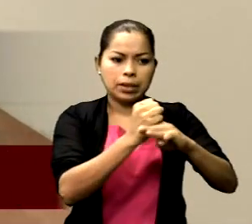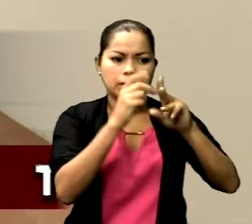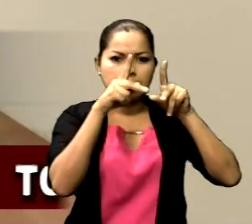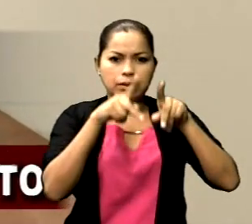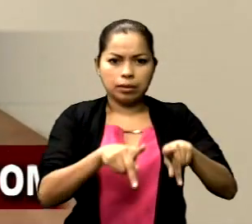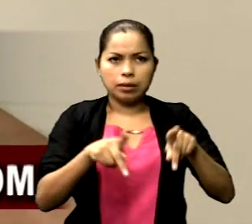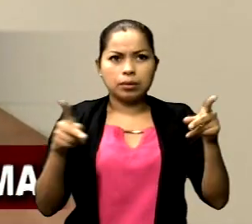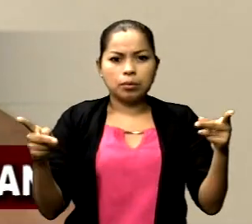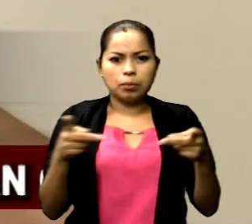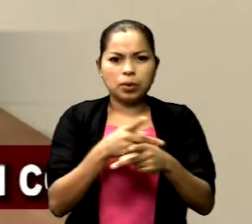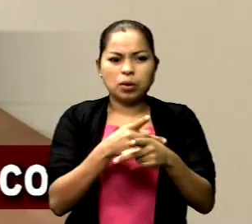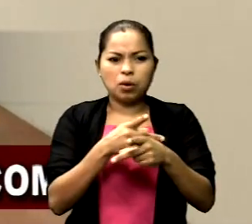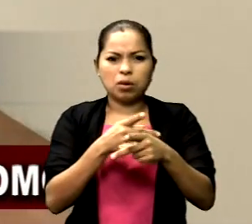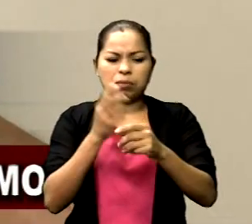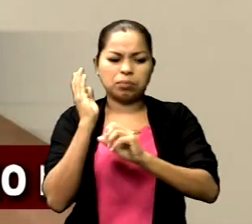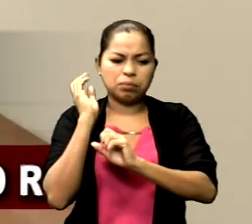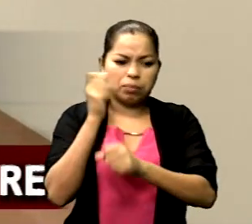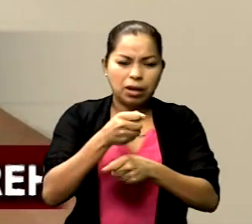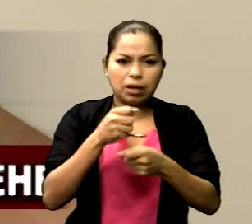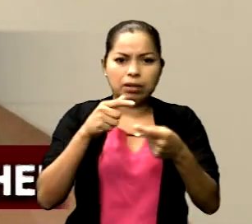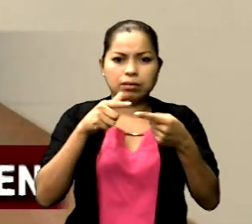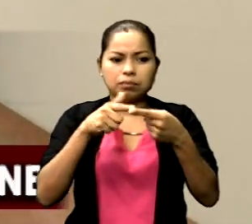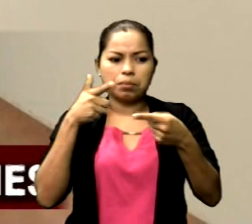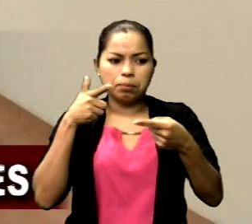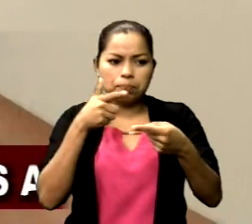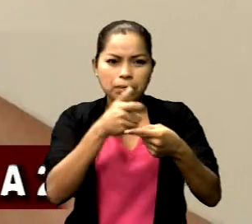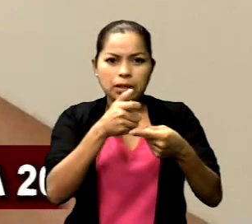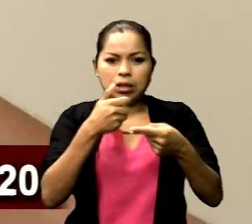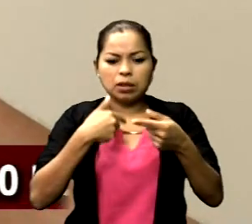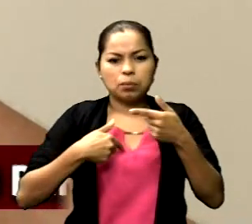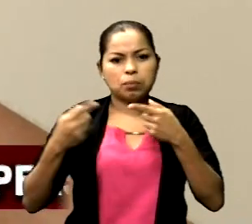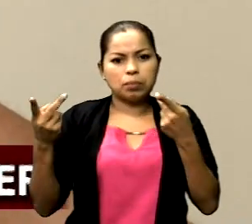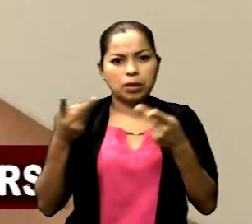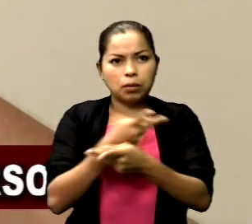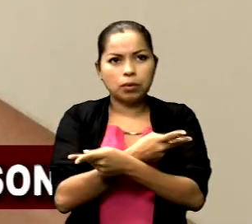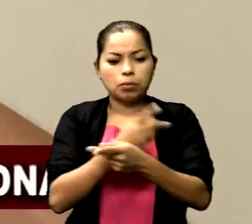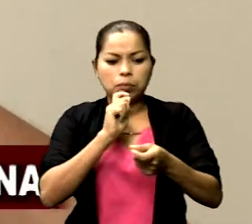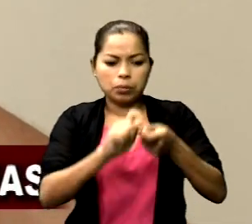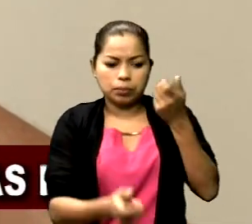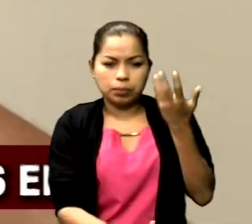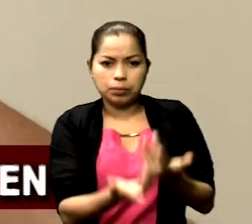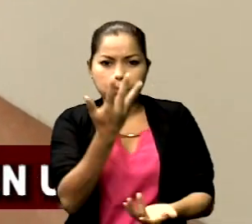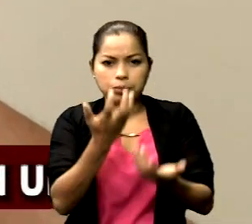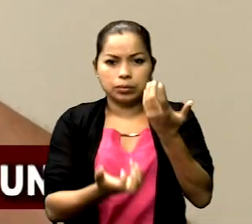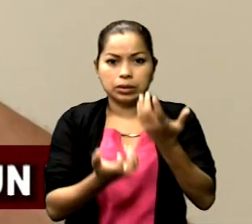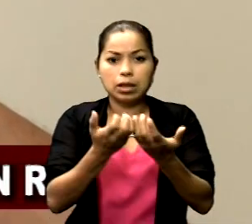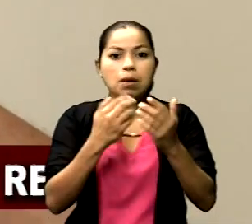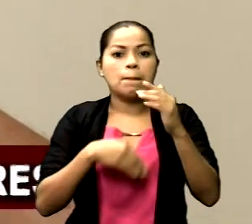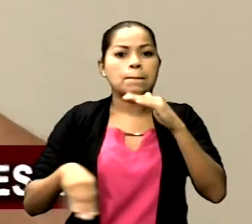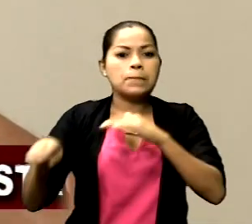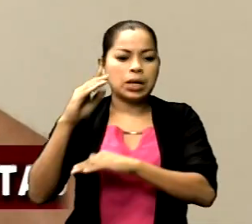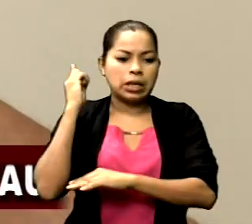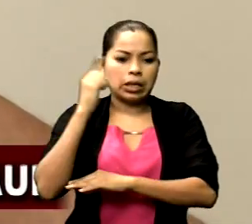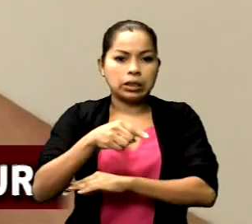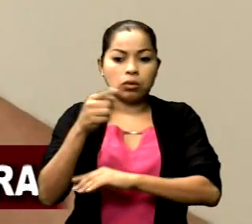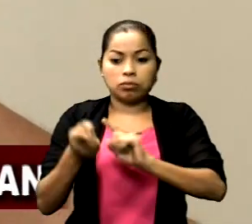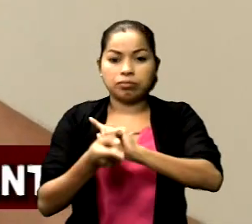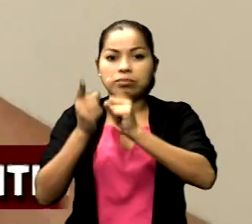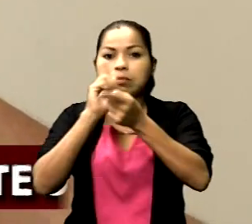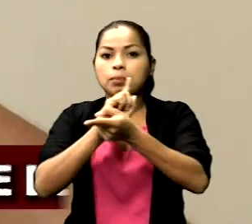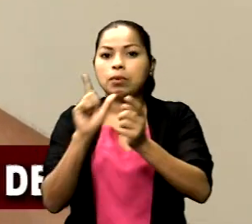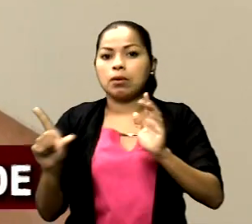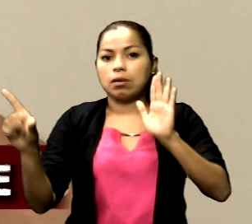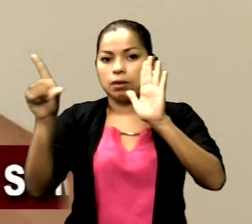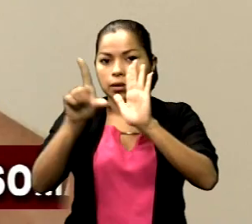con mucha saña, con mucho ensañamiento sobre las personas, con incendio, con flagelación, con mutilación, etcétera,